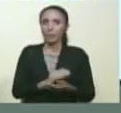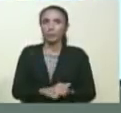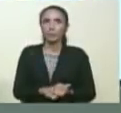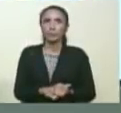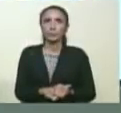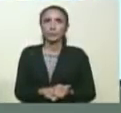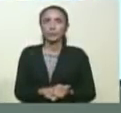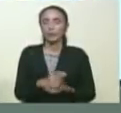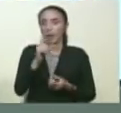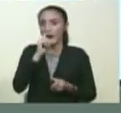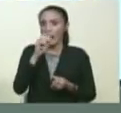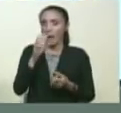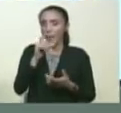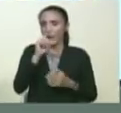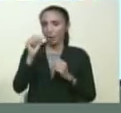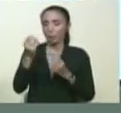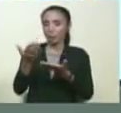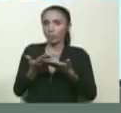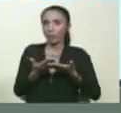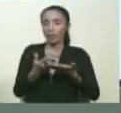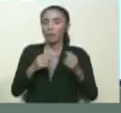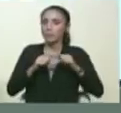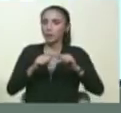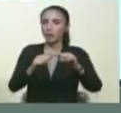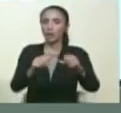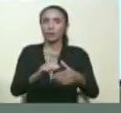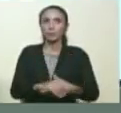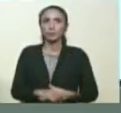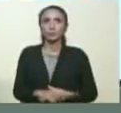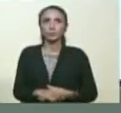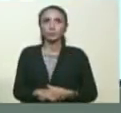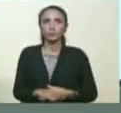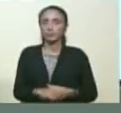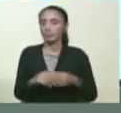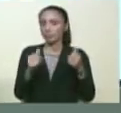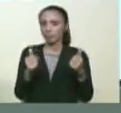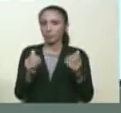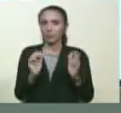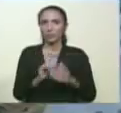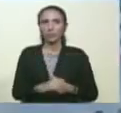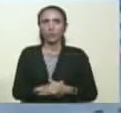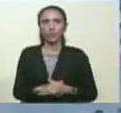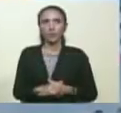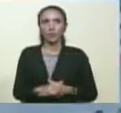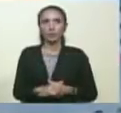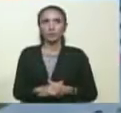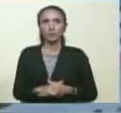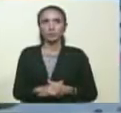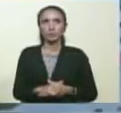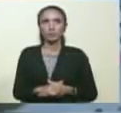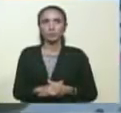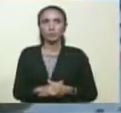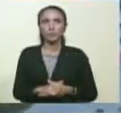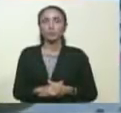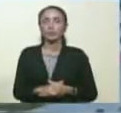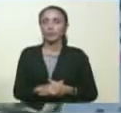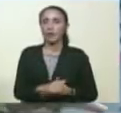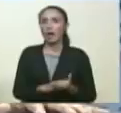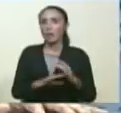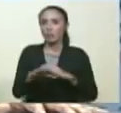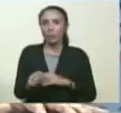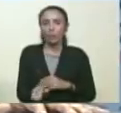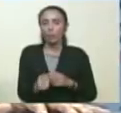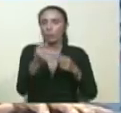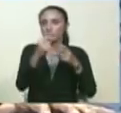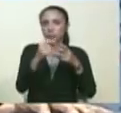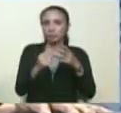lleva el mercado directo. ¿Está bien? Así es. Voy a la Feria del Campo Soberano y comprar la cosita que me toca